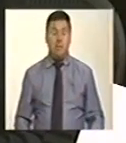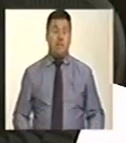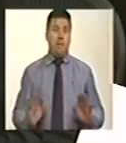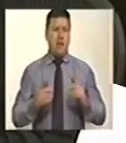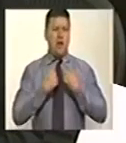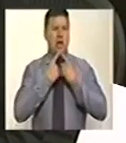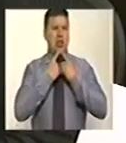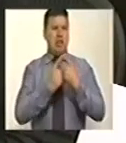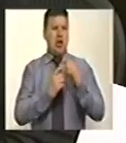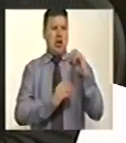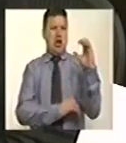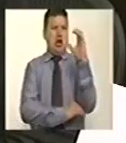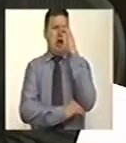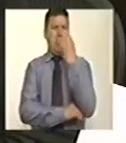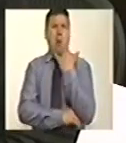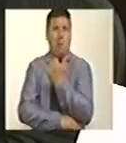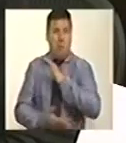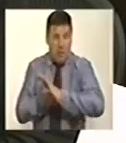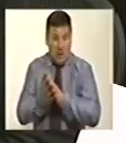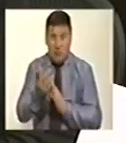Decir que el país está en paz.